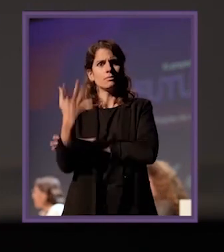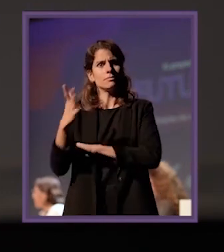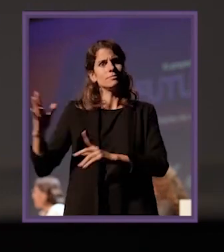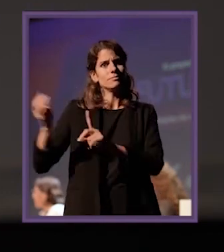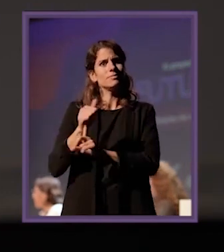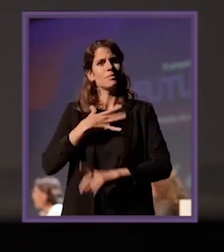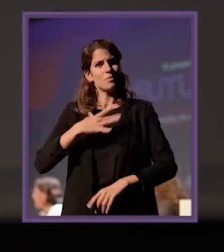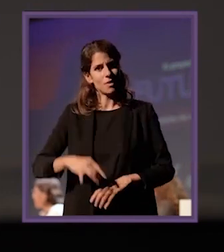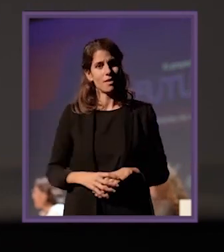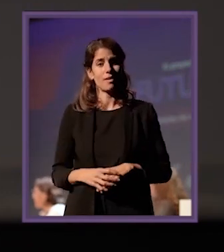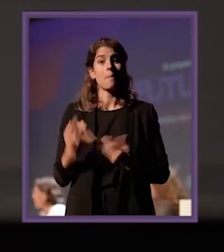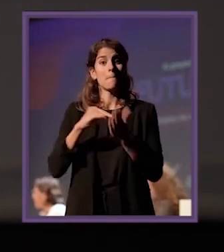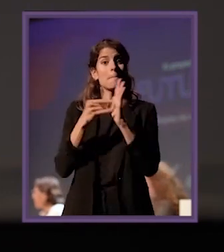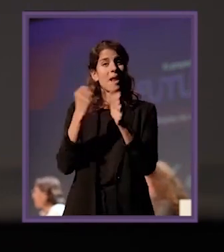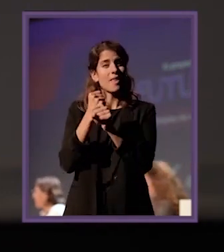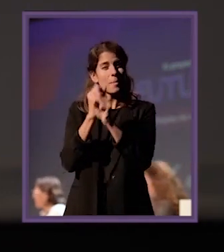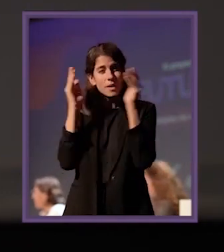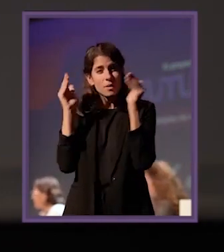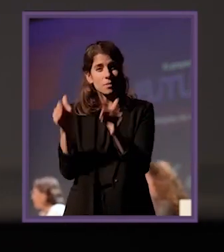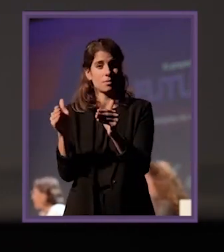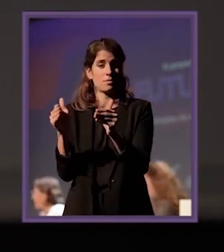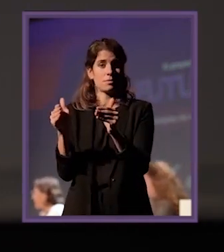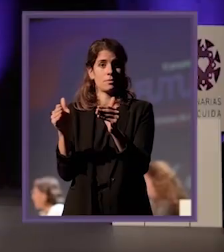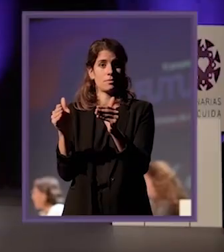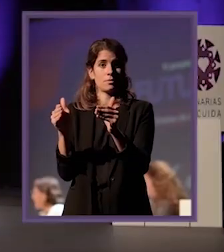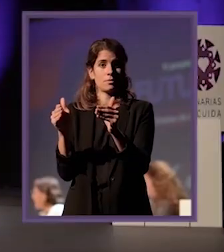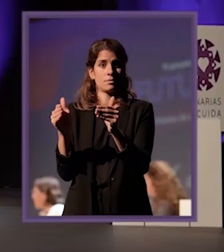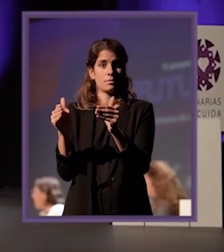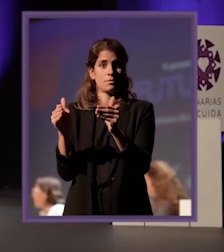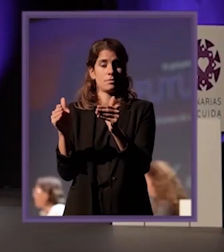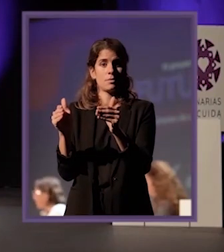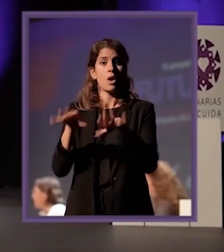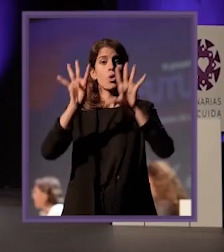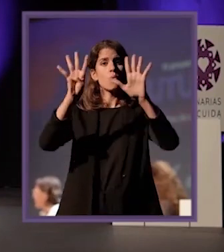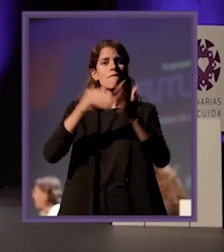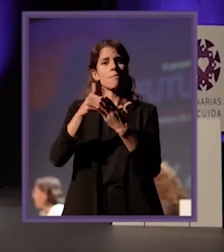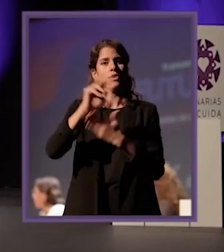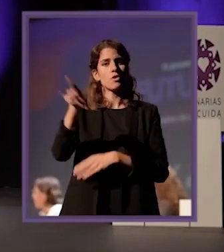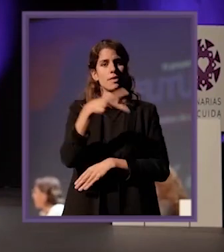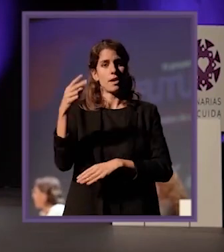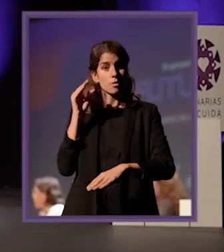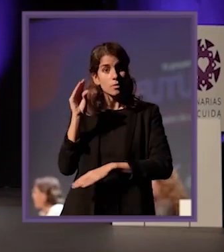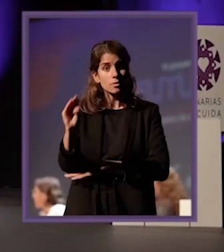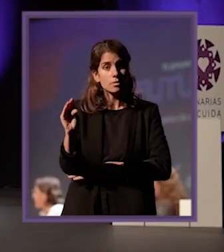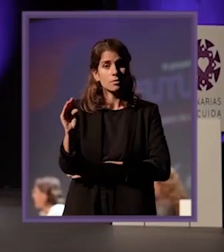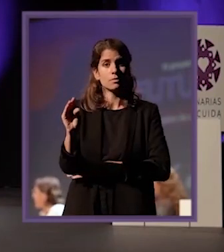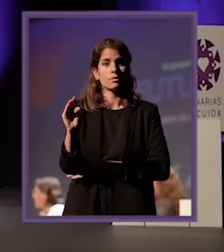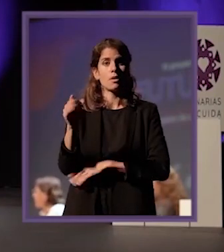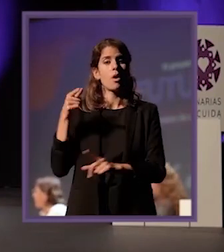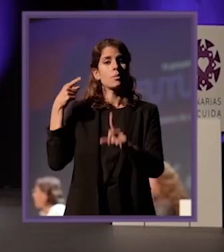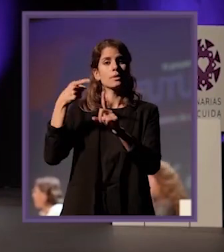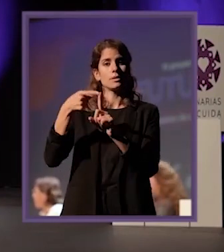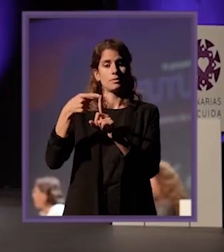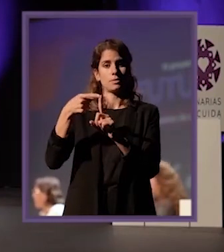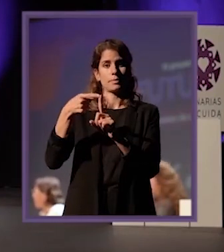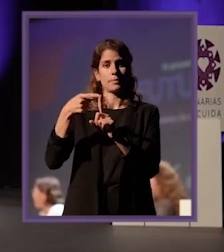especialmente dirigido el plan de empleo en este año de más de 9 millones de euros, va dirigido especialmente a la creación